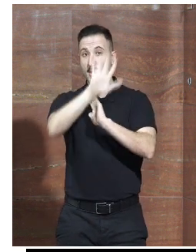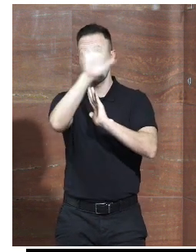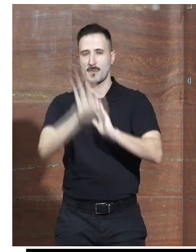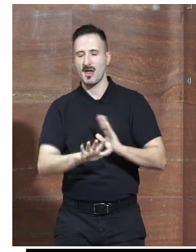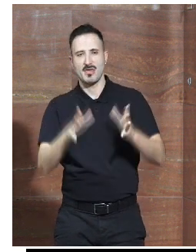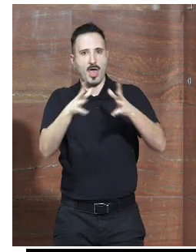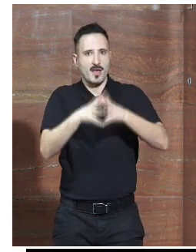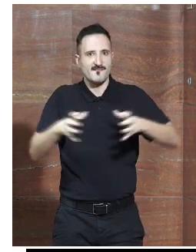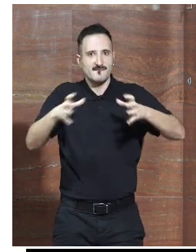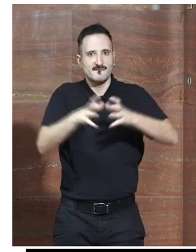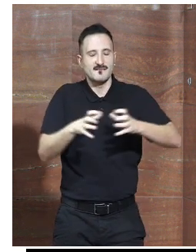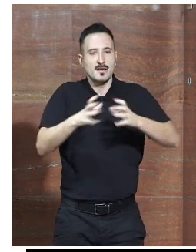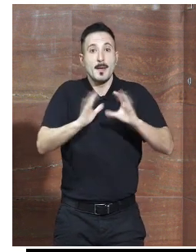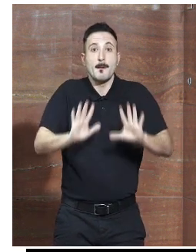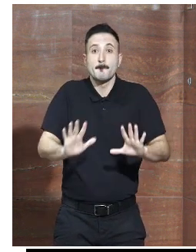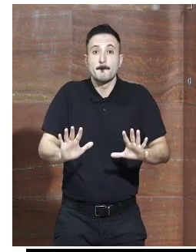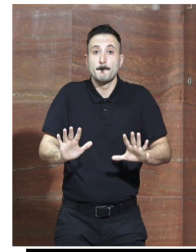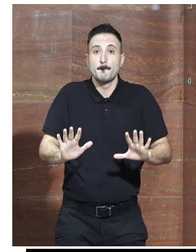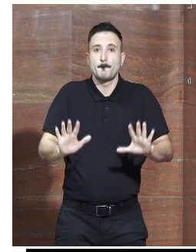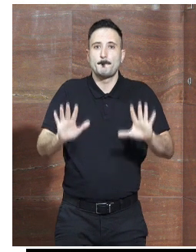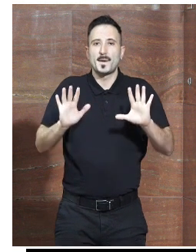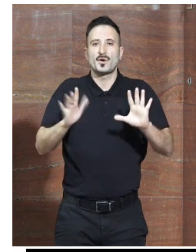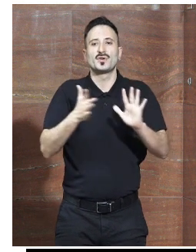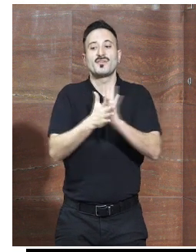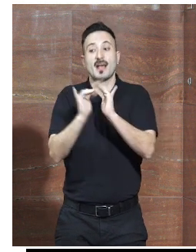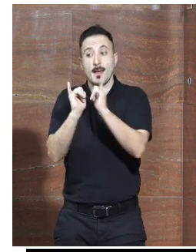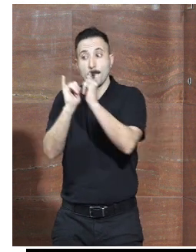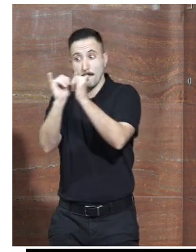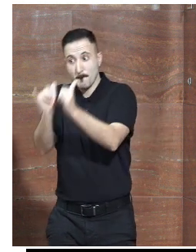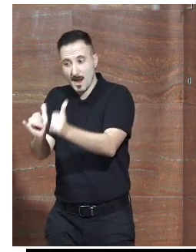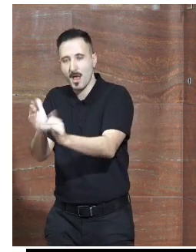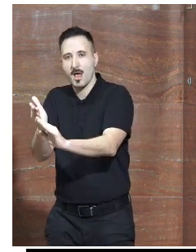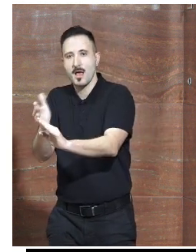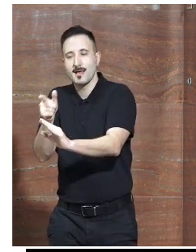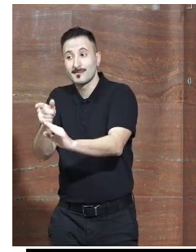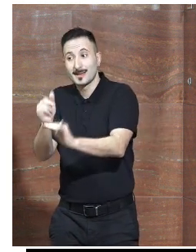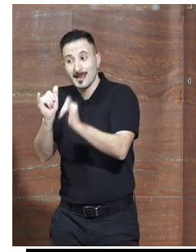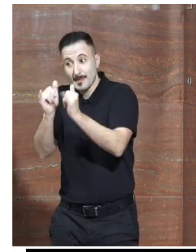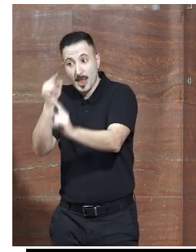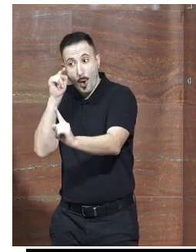pero la meta es poder tener